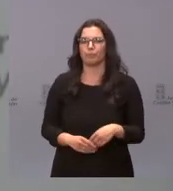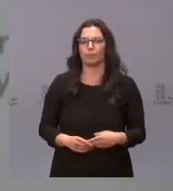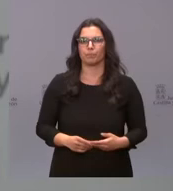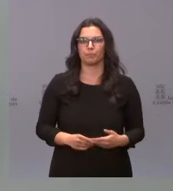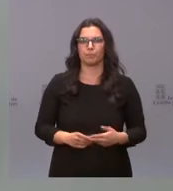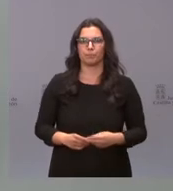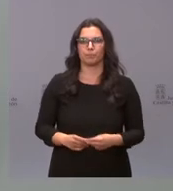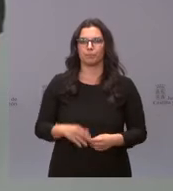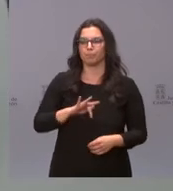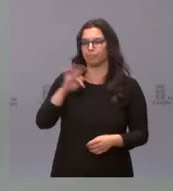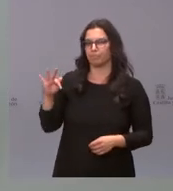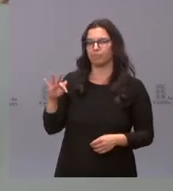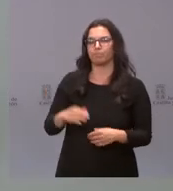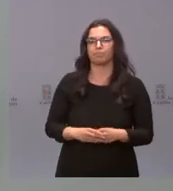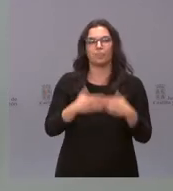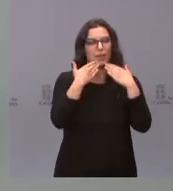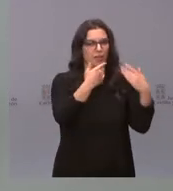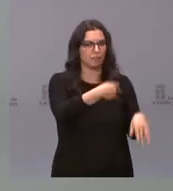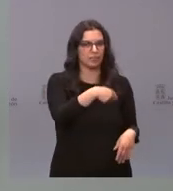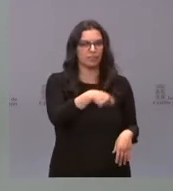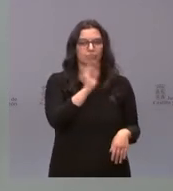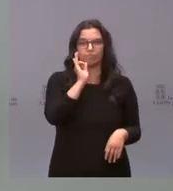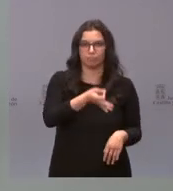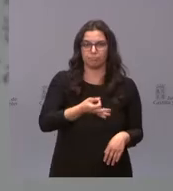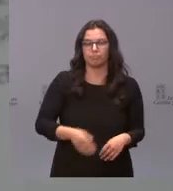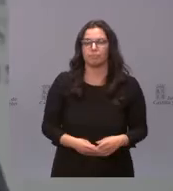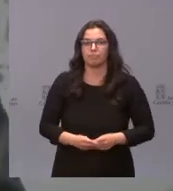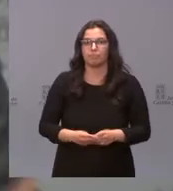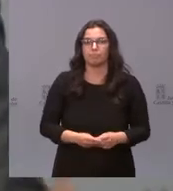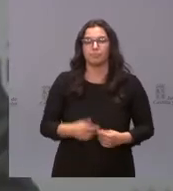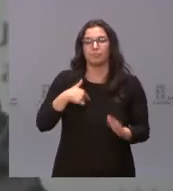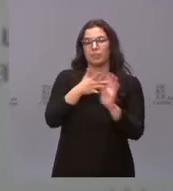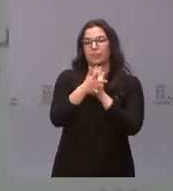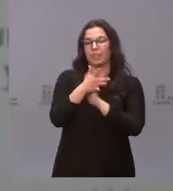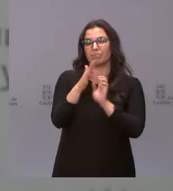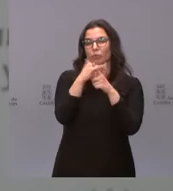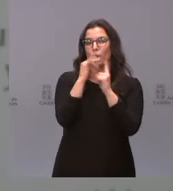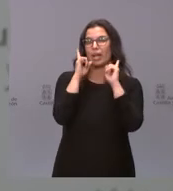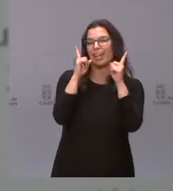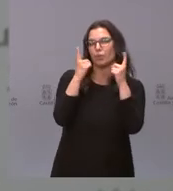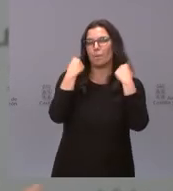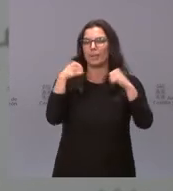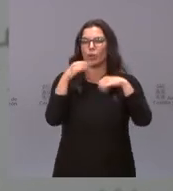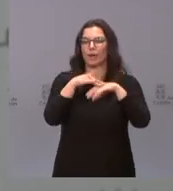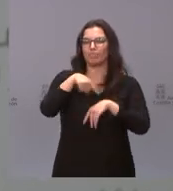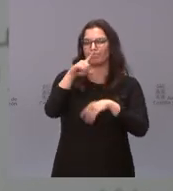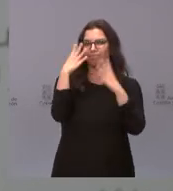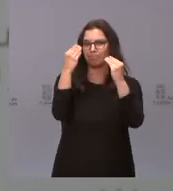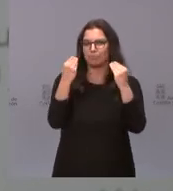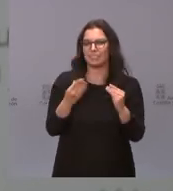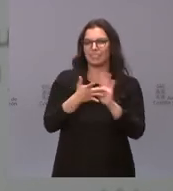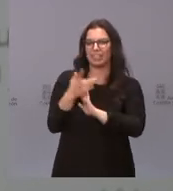carlos muchas gracias presidente efectivamente explicaré algunos casos prácticos para hacernos una idea de lo que supone la eliminación de